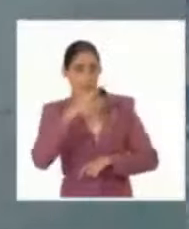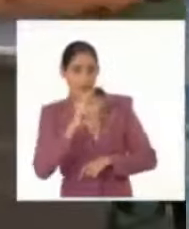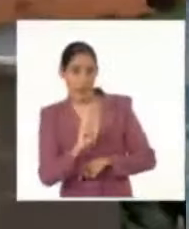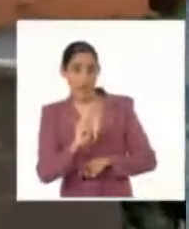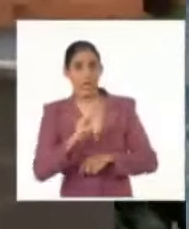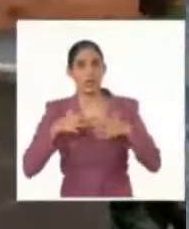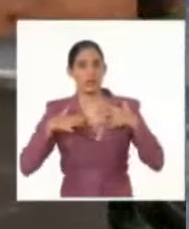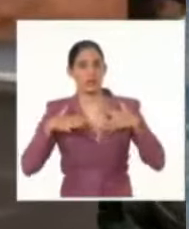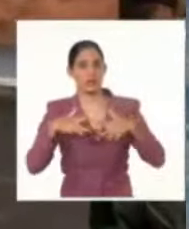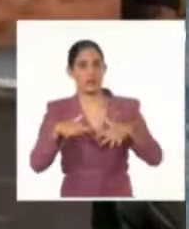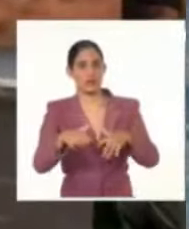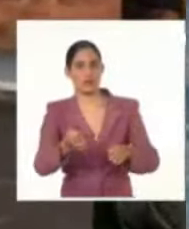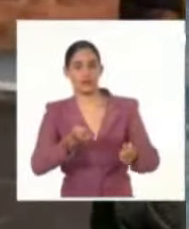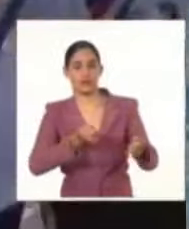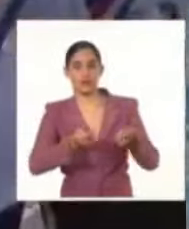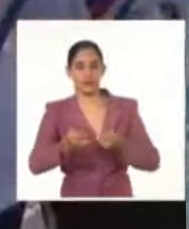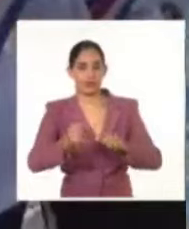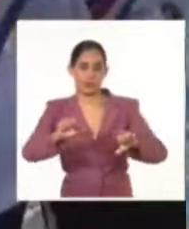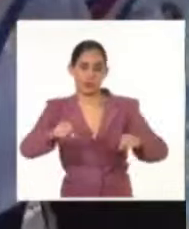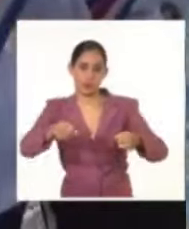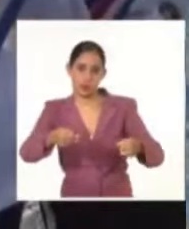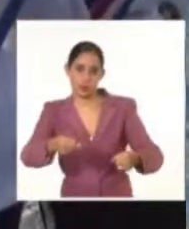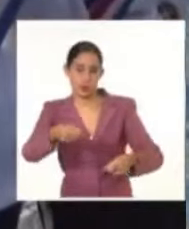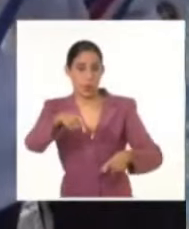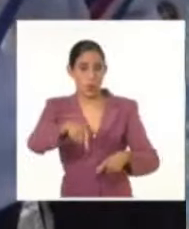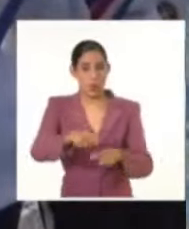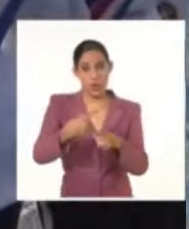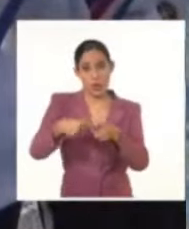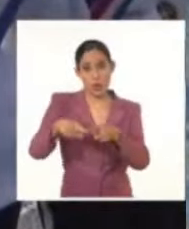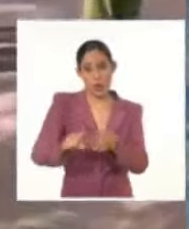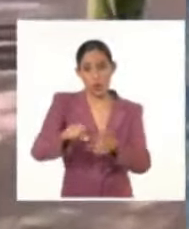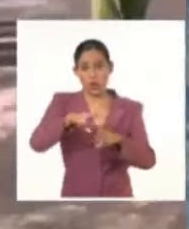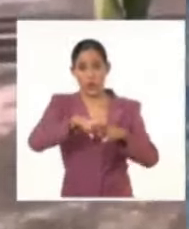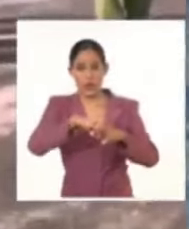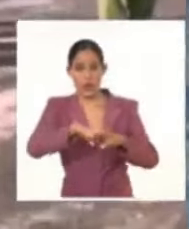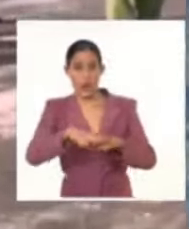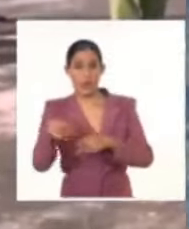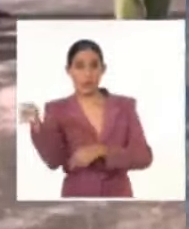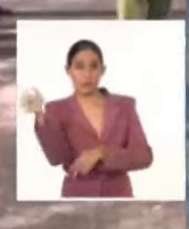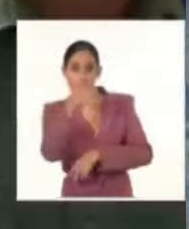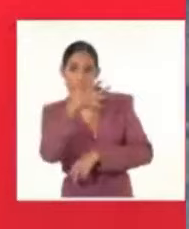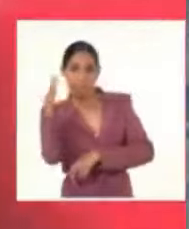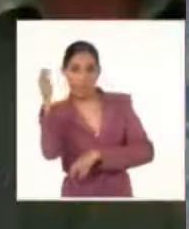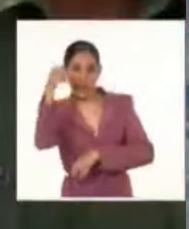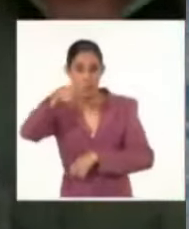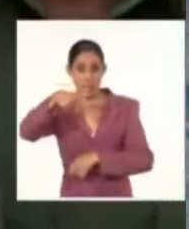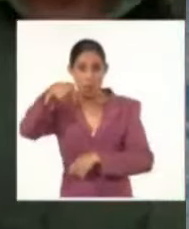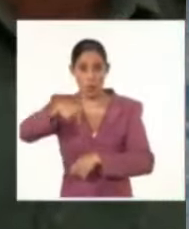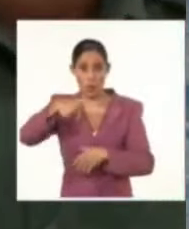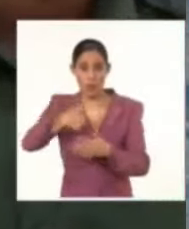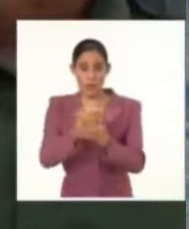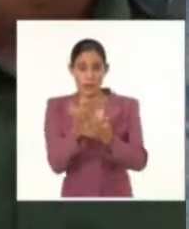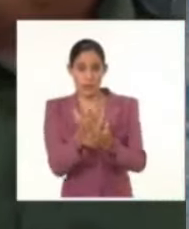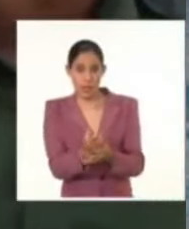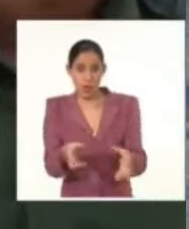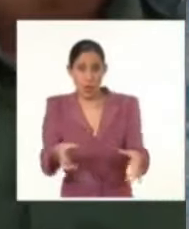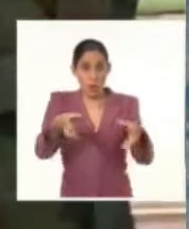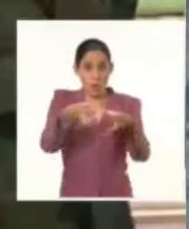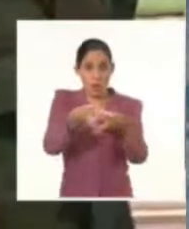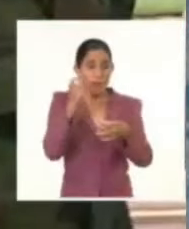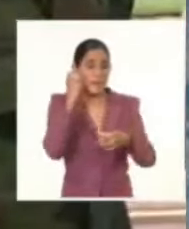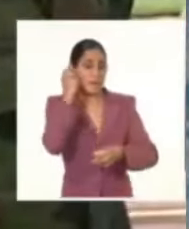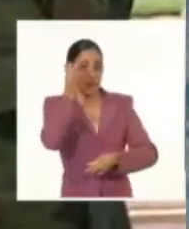caravana. En el caso de la capital, una brigada fue abanderada en la jornada de este jueves con miembros de la Brigada Especial